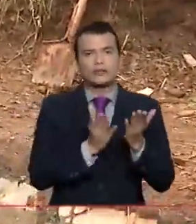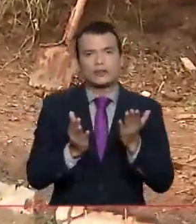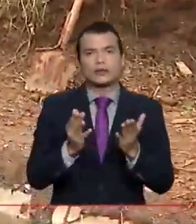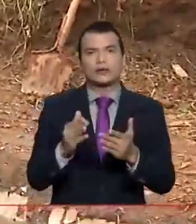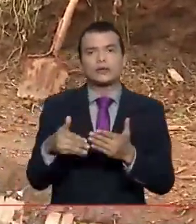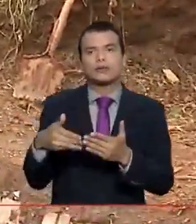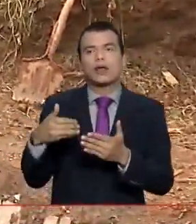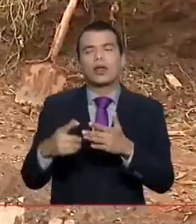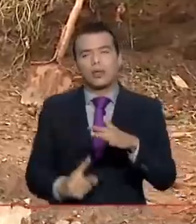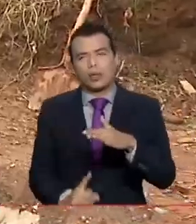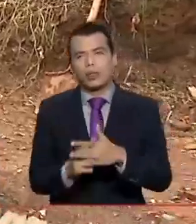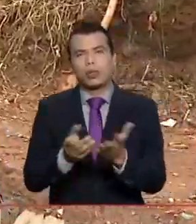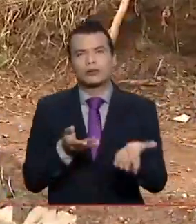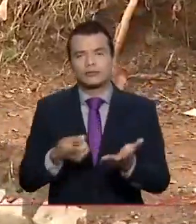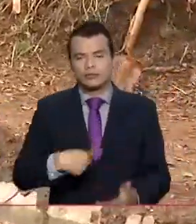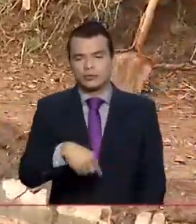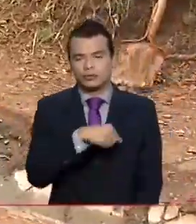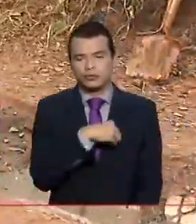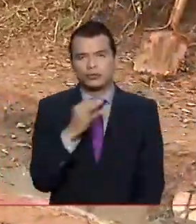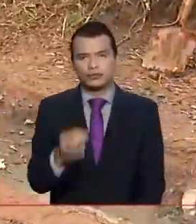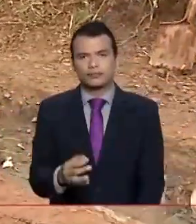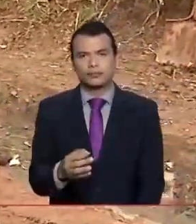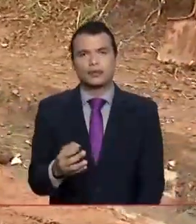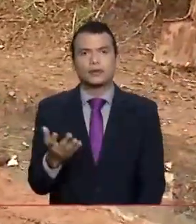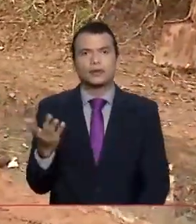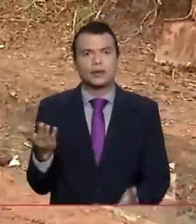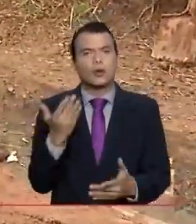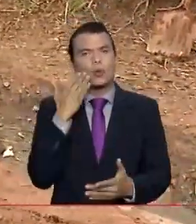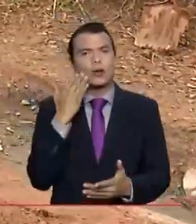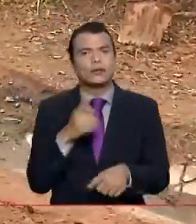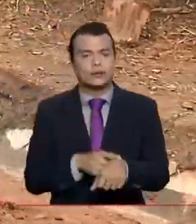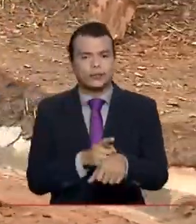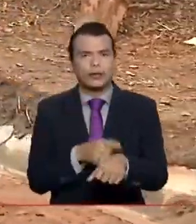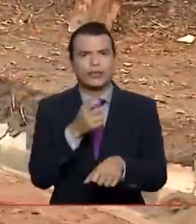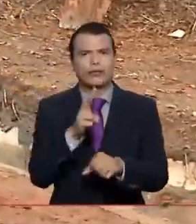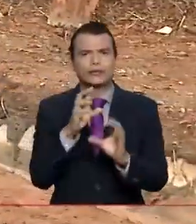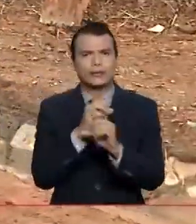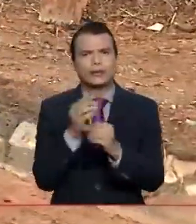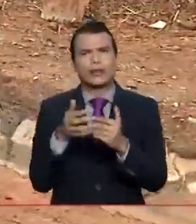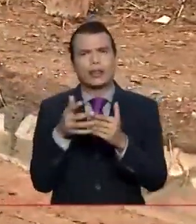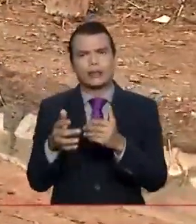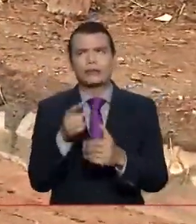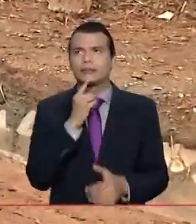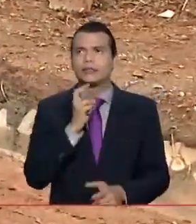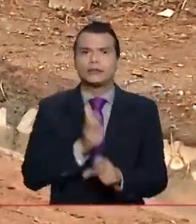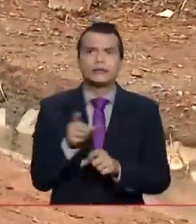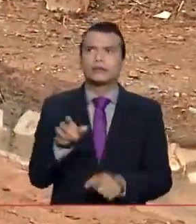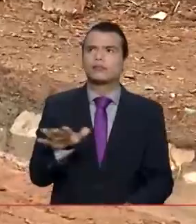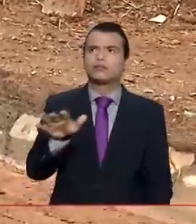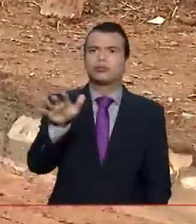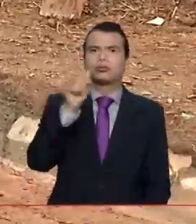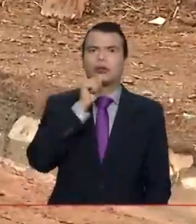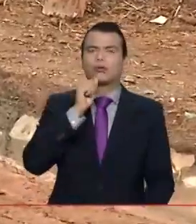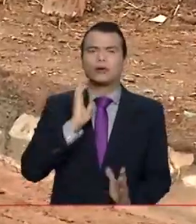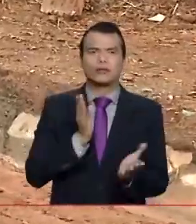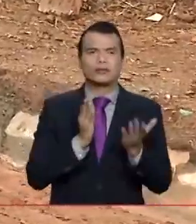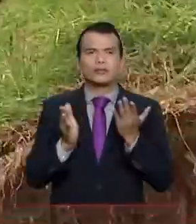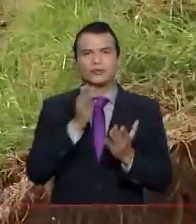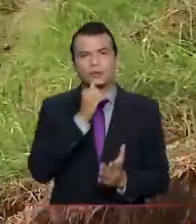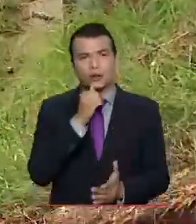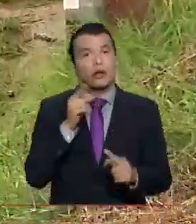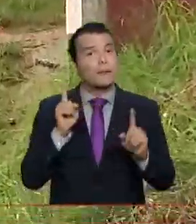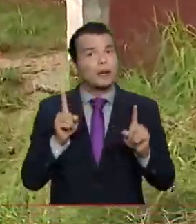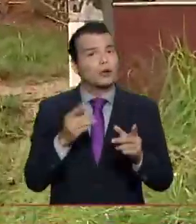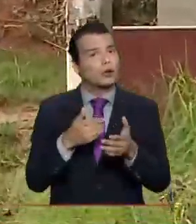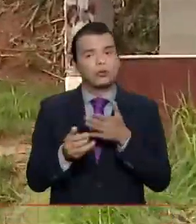Son muchos años los que ellos llevan sufriendo con lo del acueducto, porque en la parte alta no les llega el agua y digamos aquí se cobran los servicios